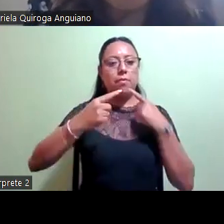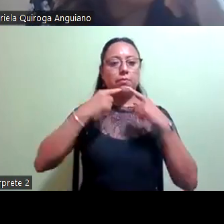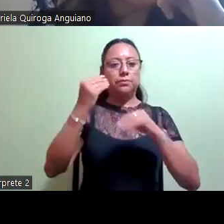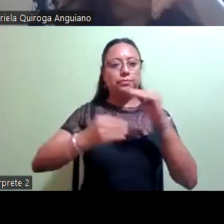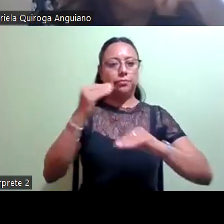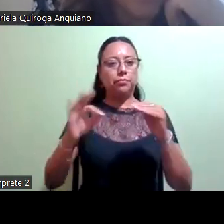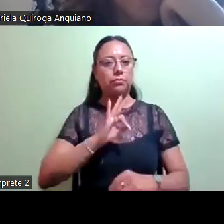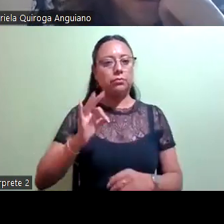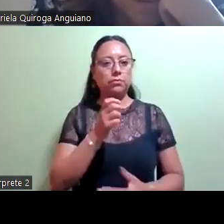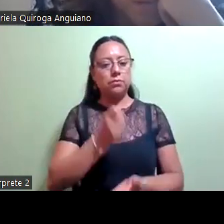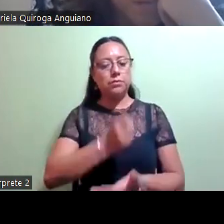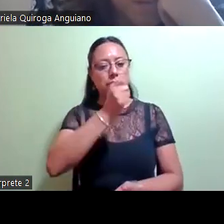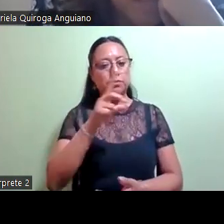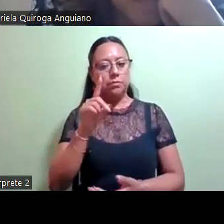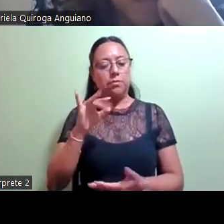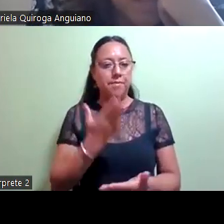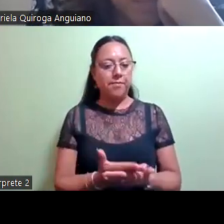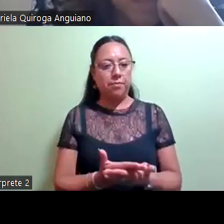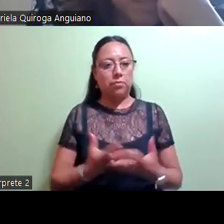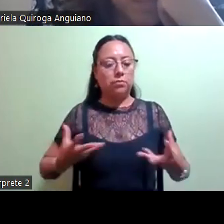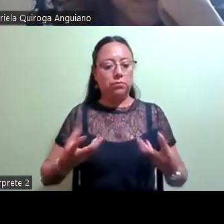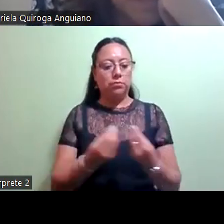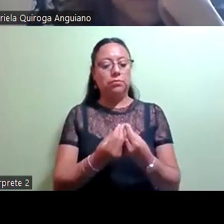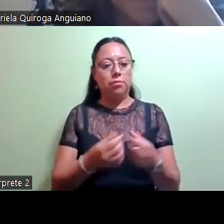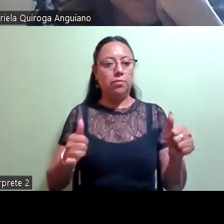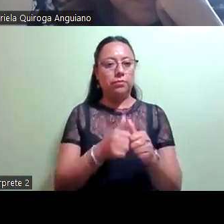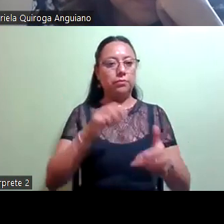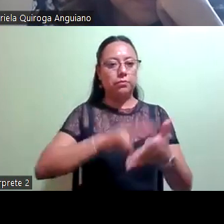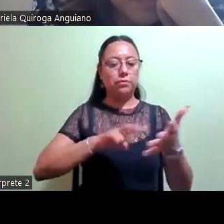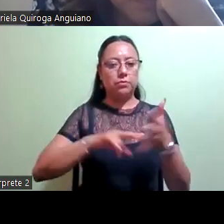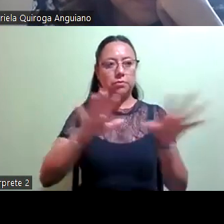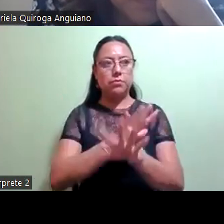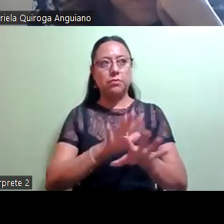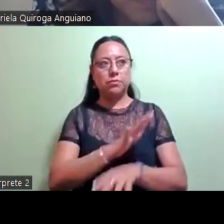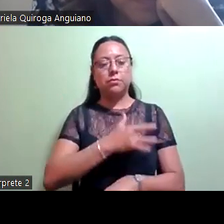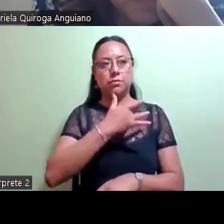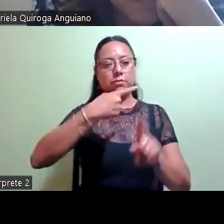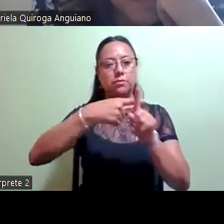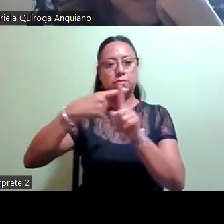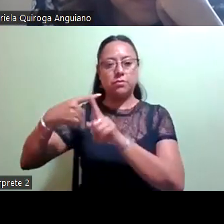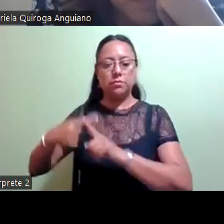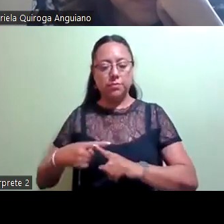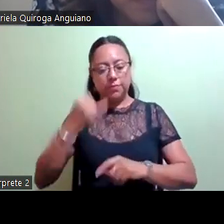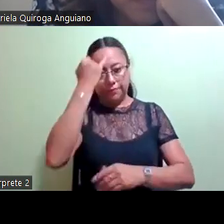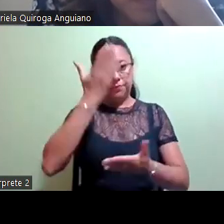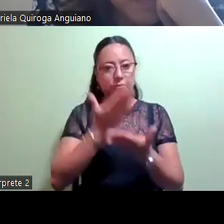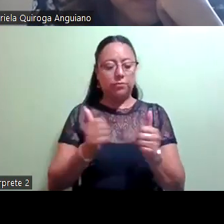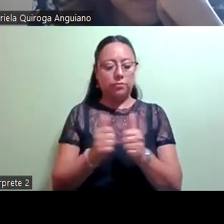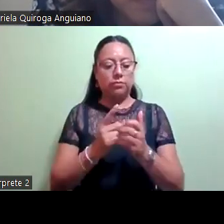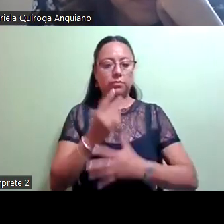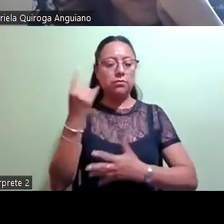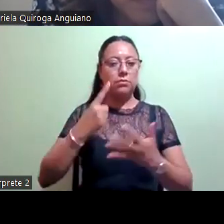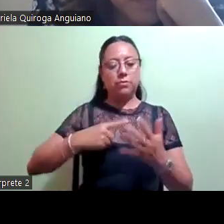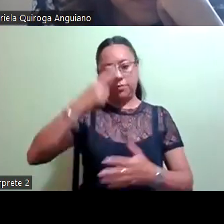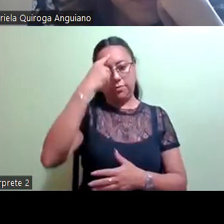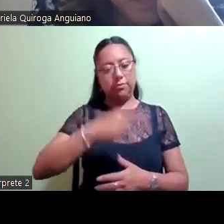y, en su caso, aprobación del dictamen en conjunto con modificaciones en sentido positivo de las iniciativas con proyecto de decreto por